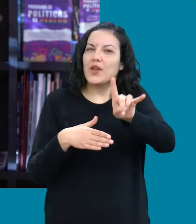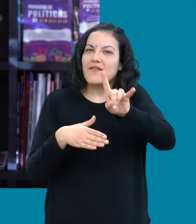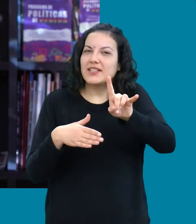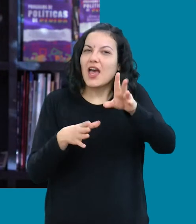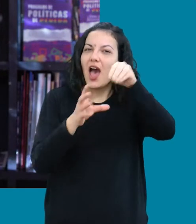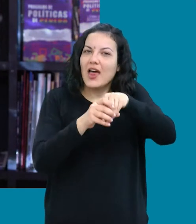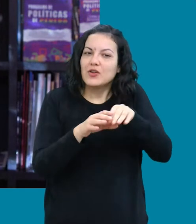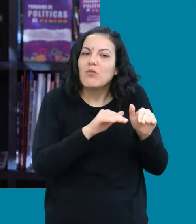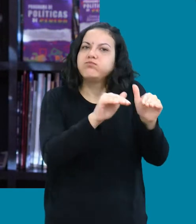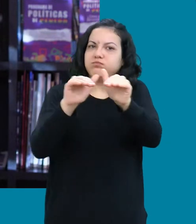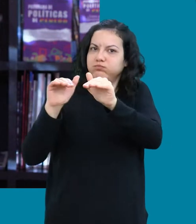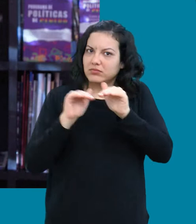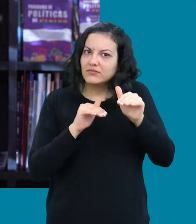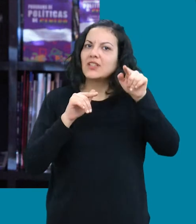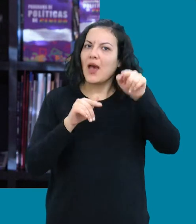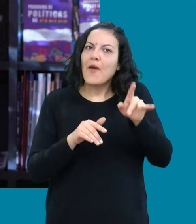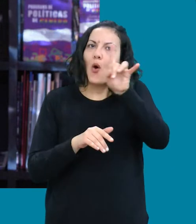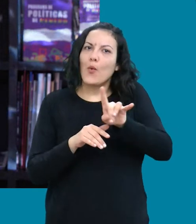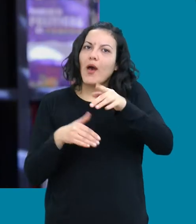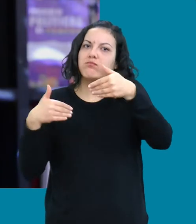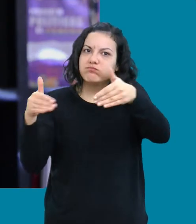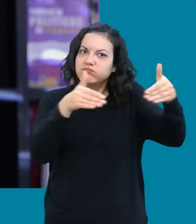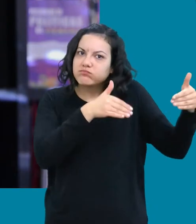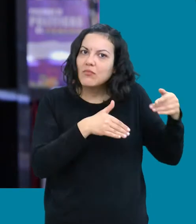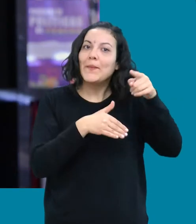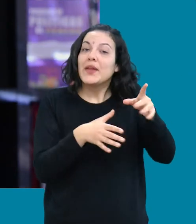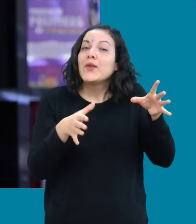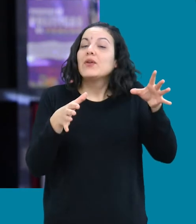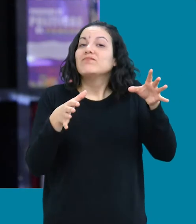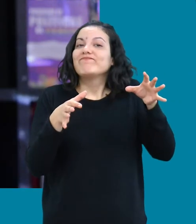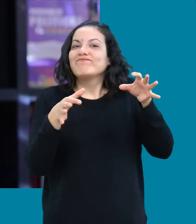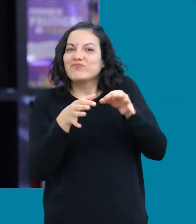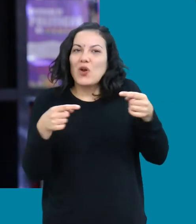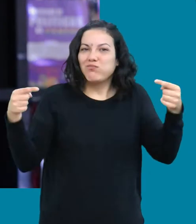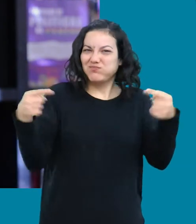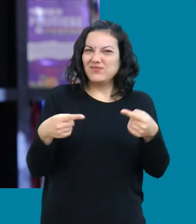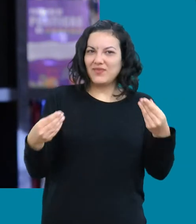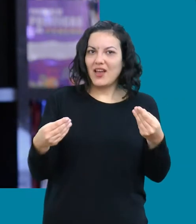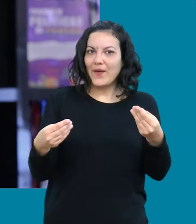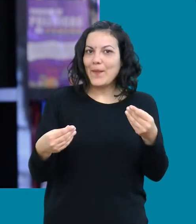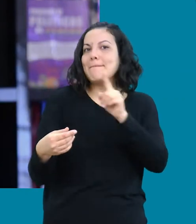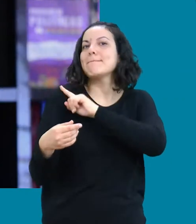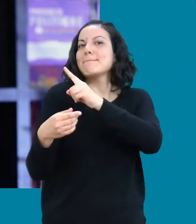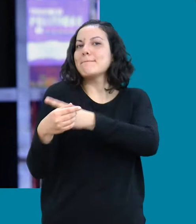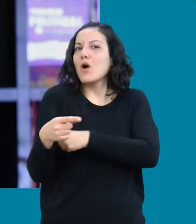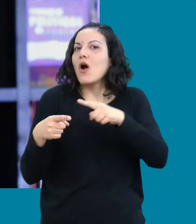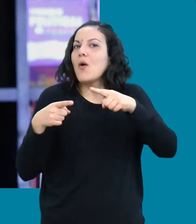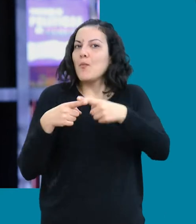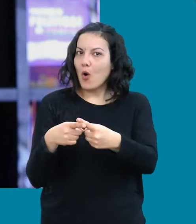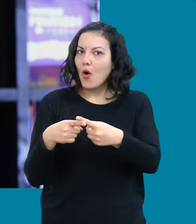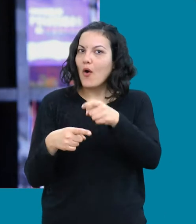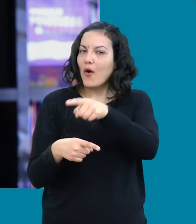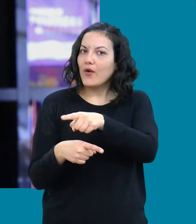universidades y la apertura de las universidades, que junto con la contracara de la autonomía de los